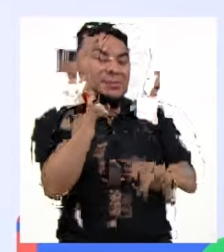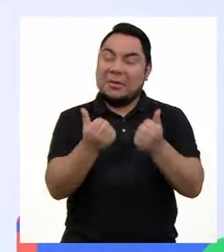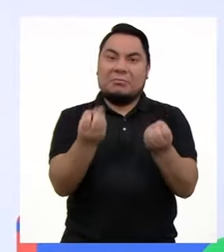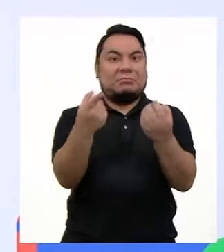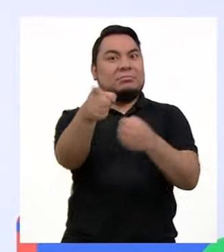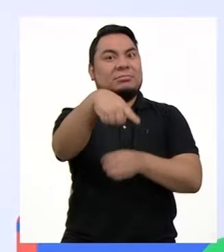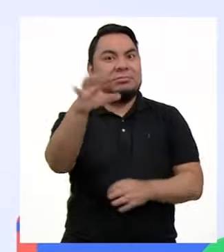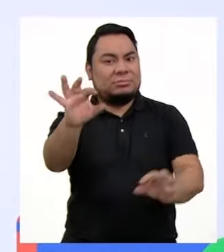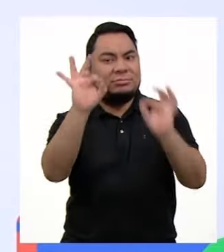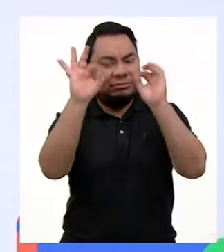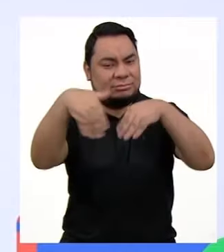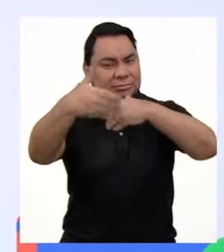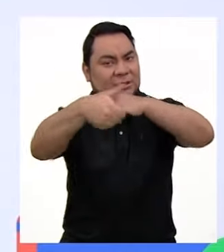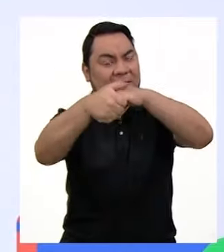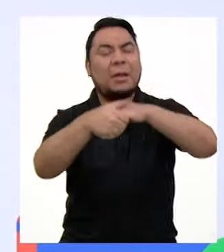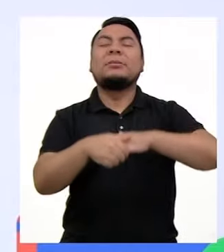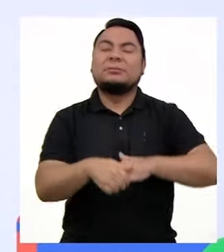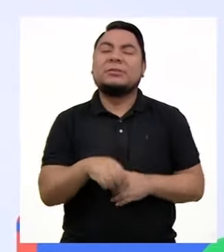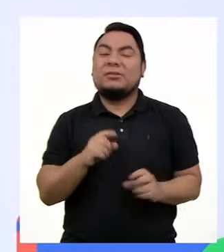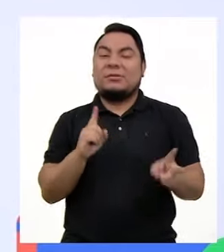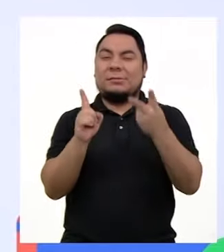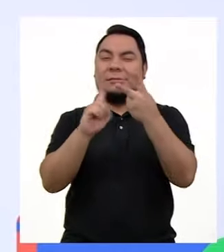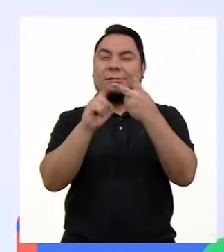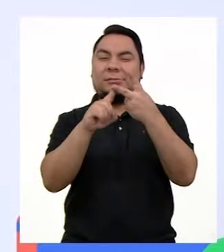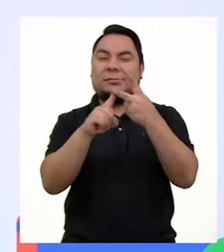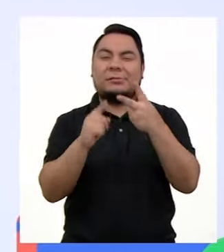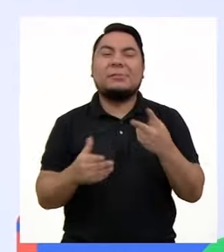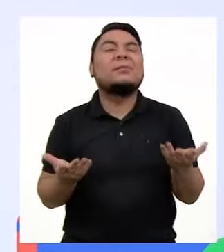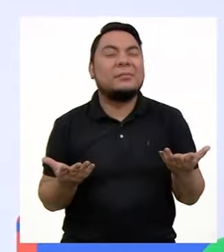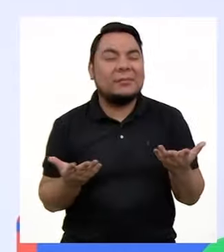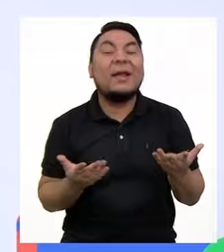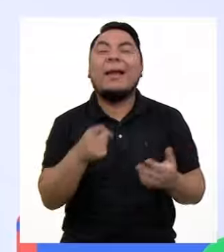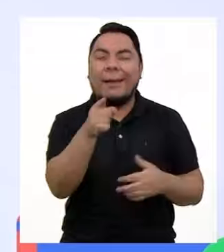Espectacular, yo los felicito. Siguiente paso. Ajá.